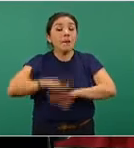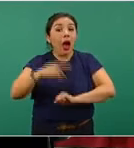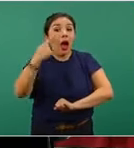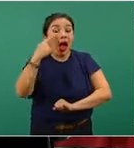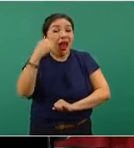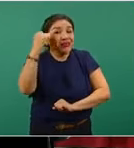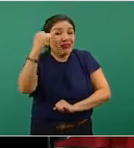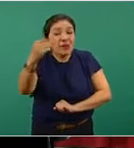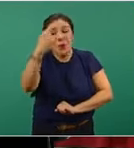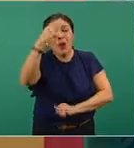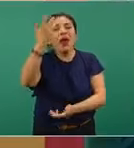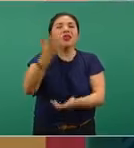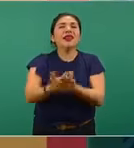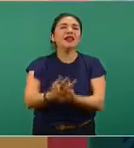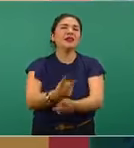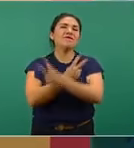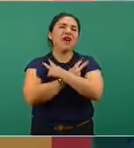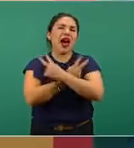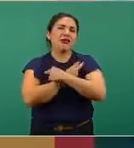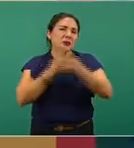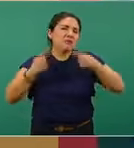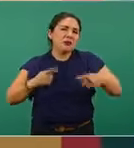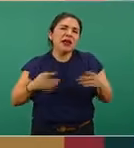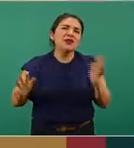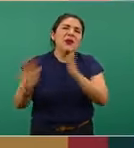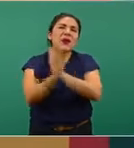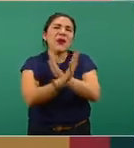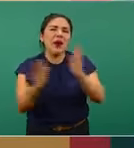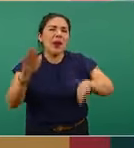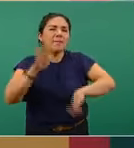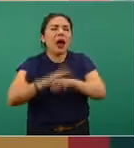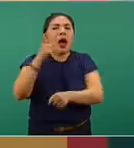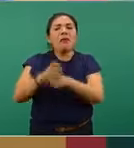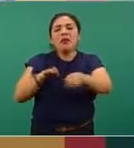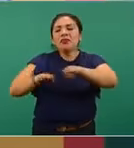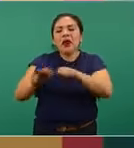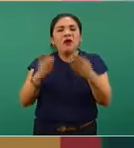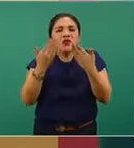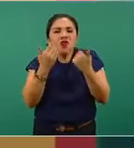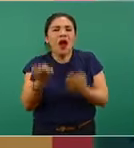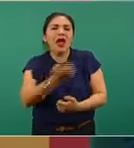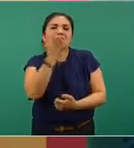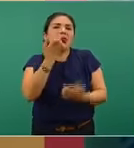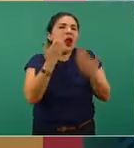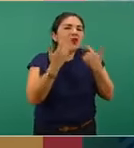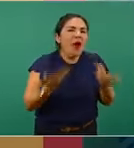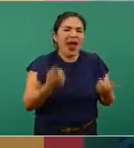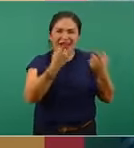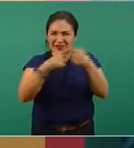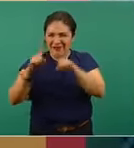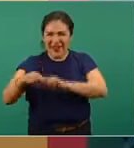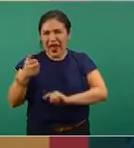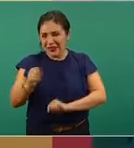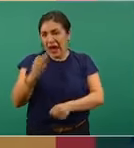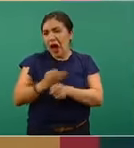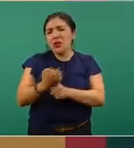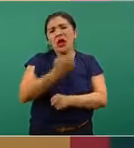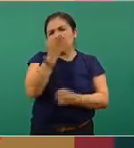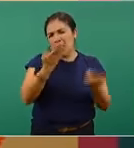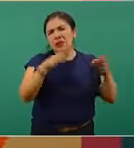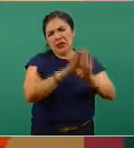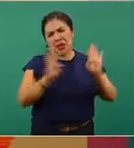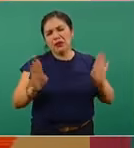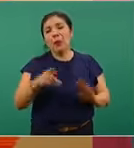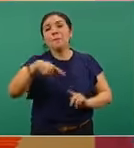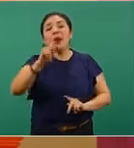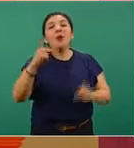es un periodo de receso en la vida pública, laboral mayormente, escolar cuando están abiertas las escuelas, que no es el caso ahorita, y que